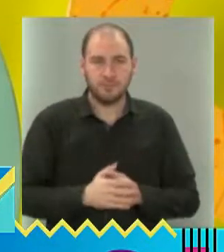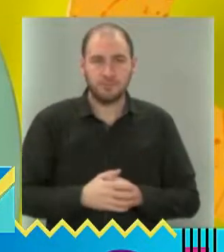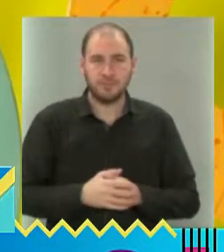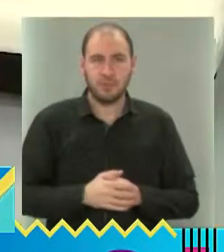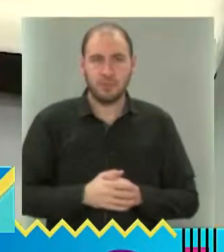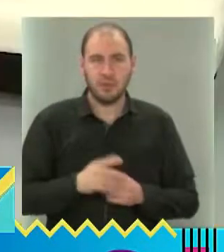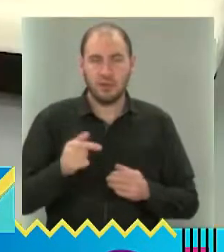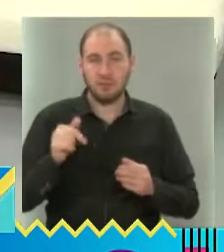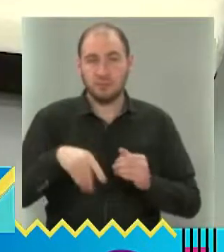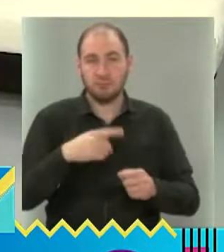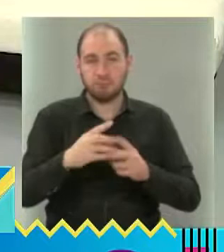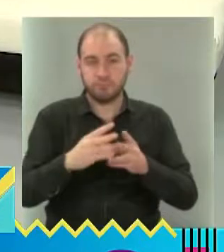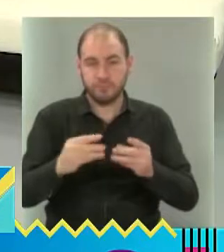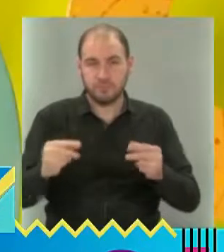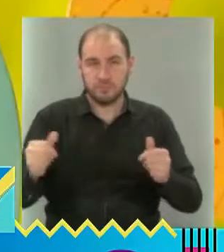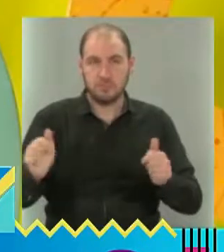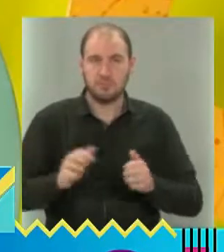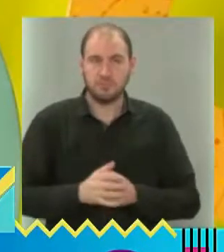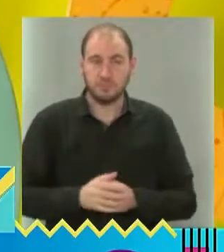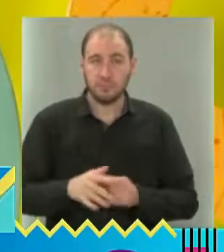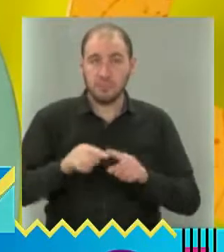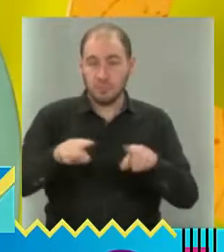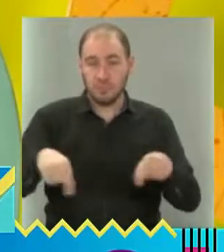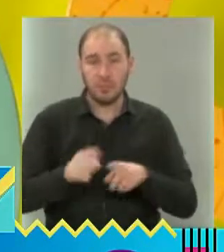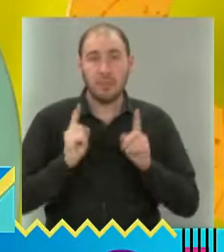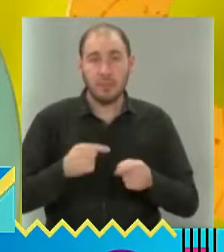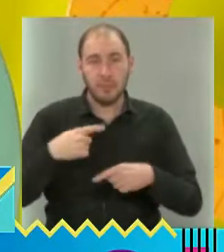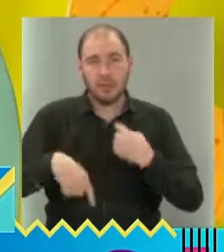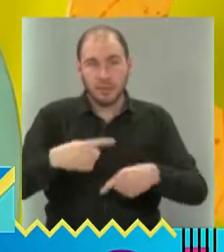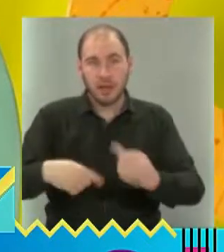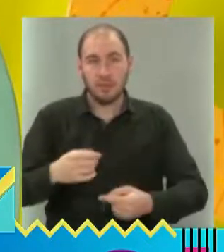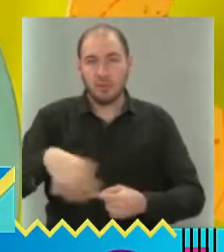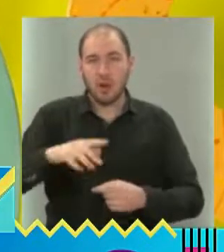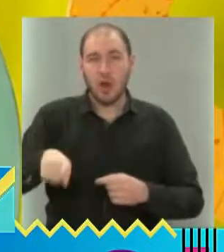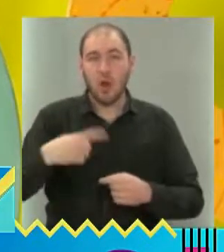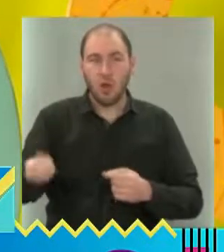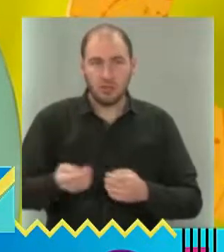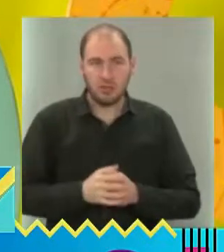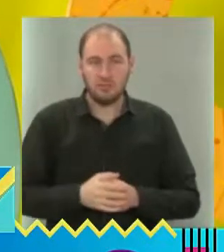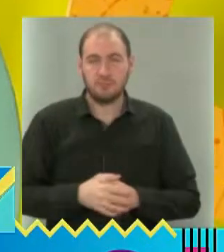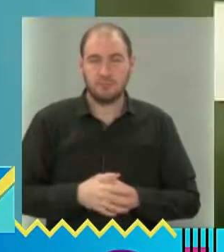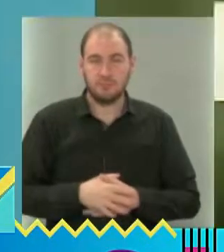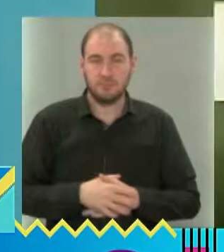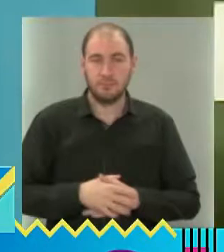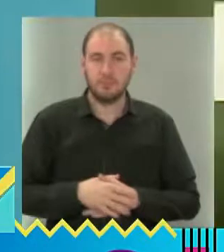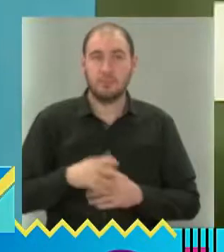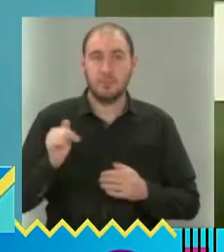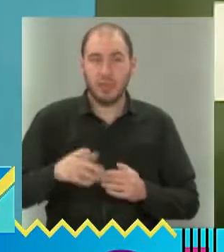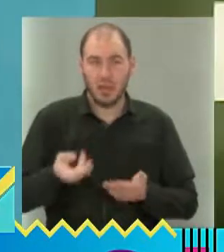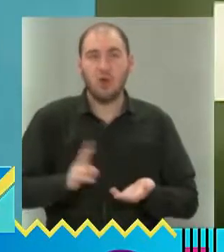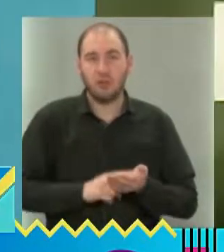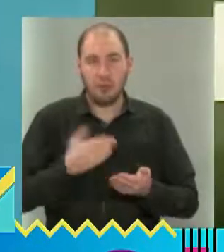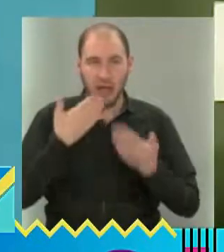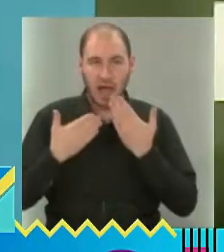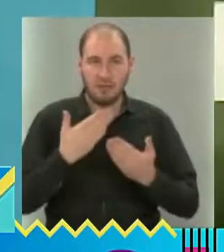Se han ido perdiendo en manos de pequeños productores y esa misma superficie se ha ido cambiando a otras zonas y suplementando en empresas grandes. Bien, ahí vamos a volver también,